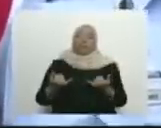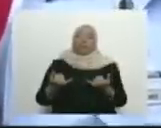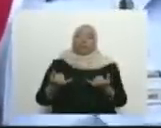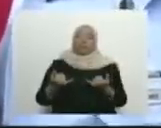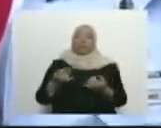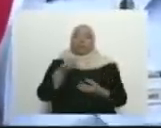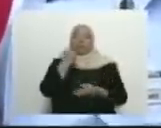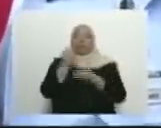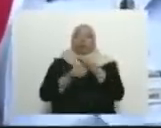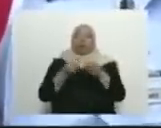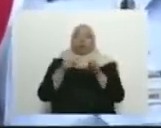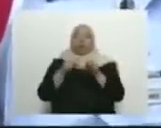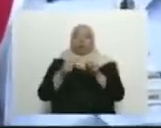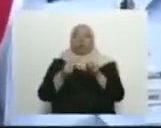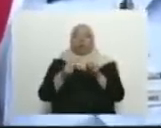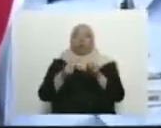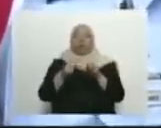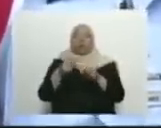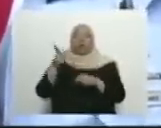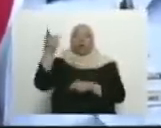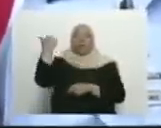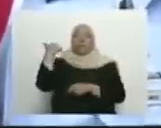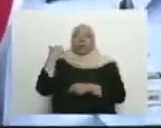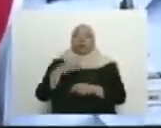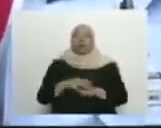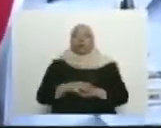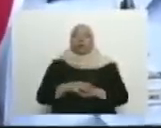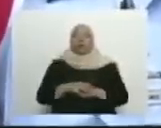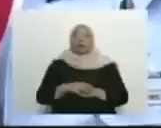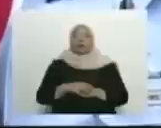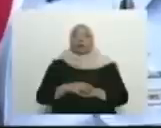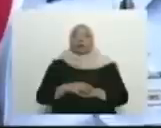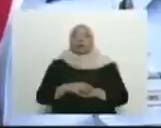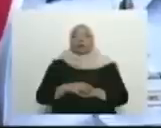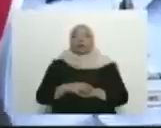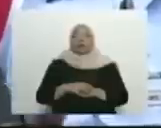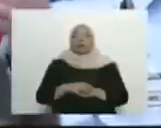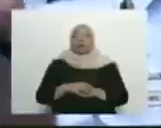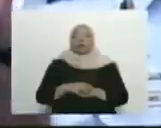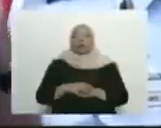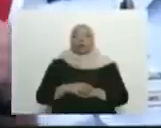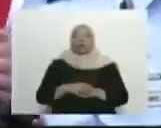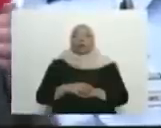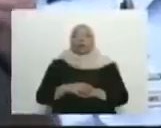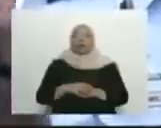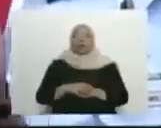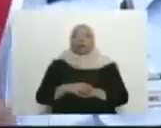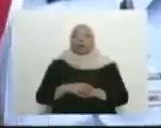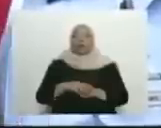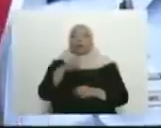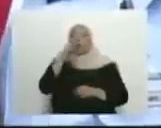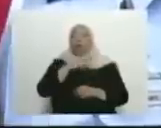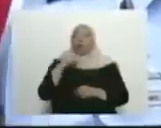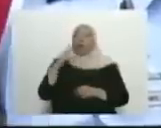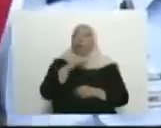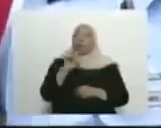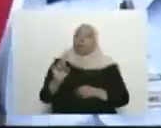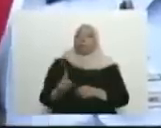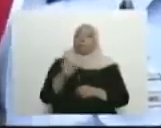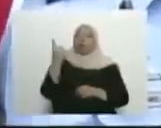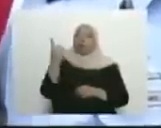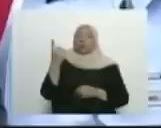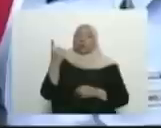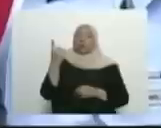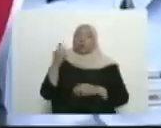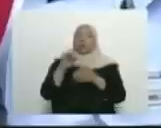iba a ser ascendido por usted mañana, mi comandante en jefe, como primero de su promoción. Ya tenía, ocupaba el primer lugar en